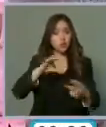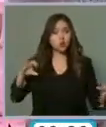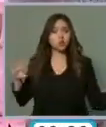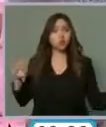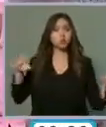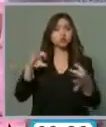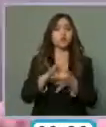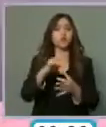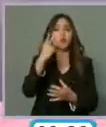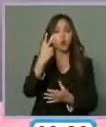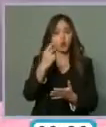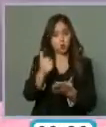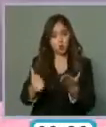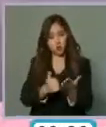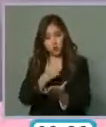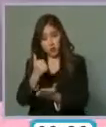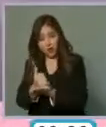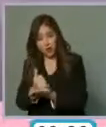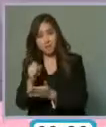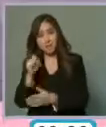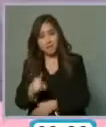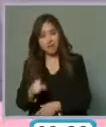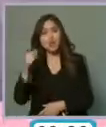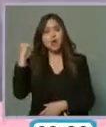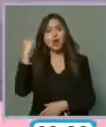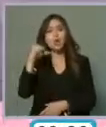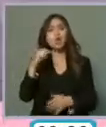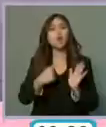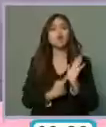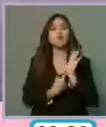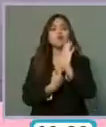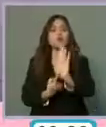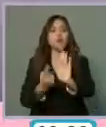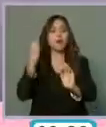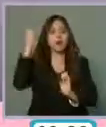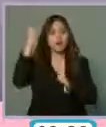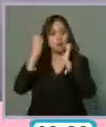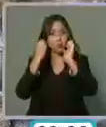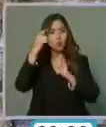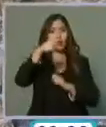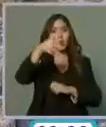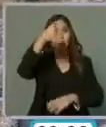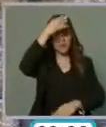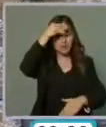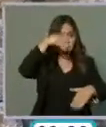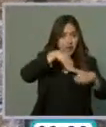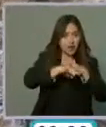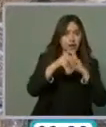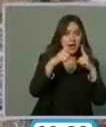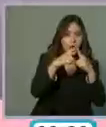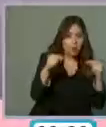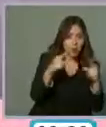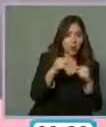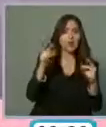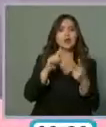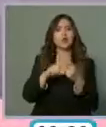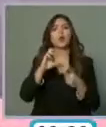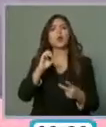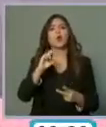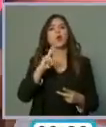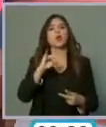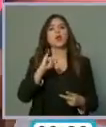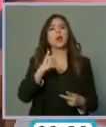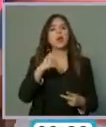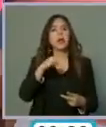estas dos ciudades y Acapulco, está esta exposición donde podemos aprender japonés, origami, a